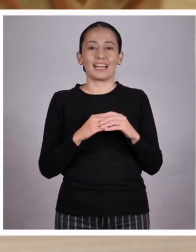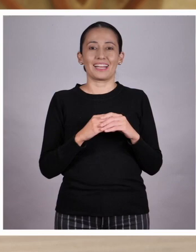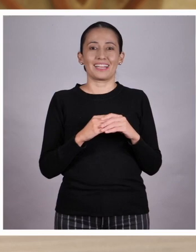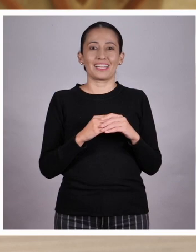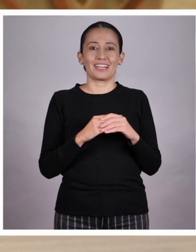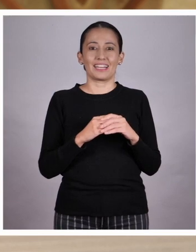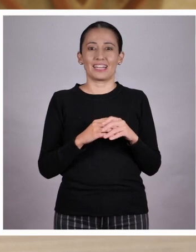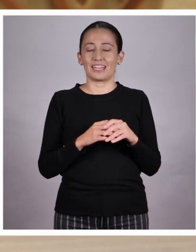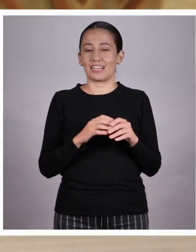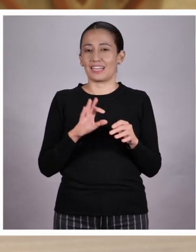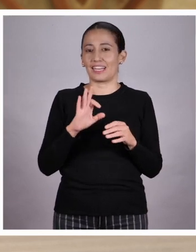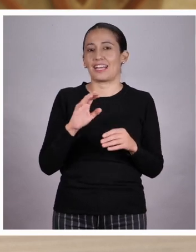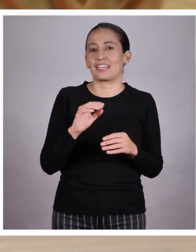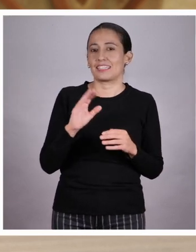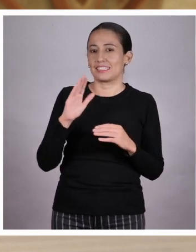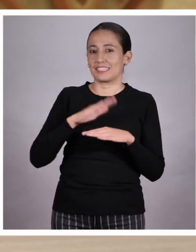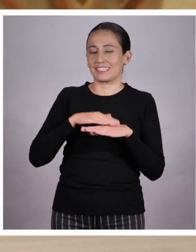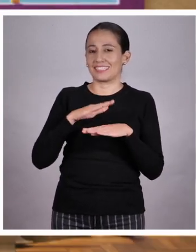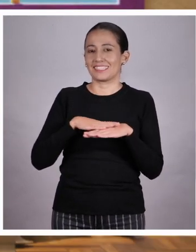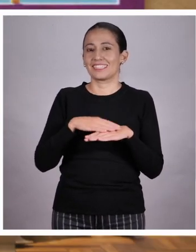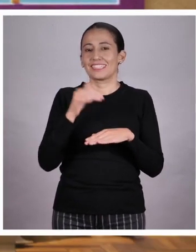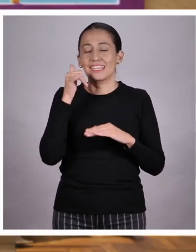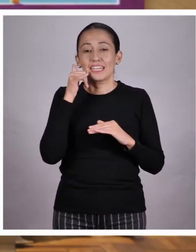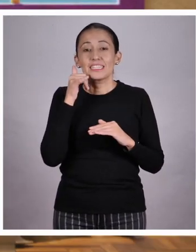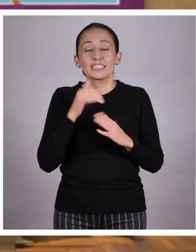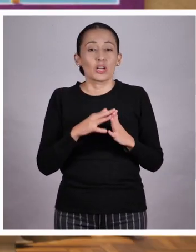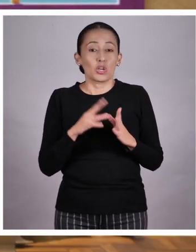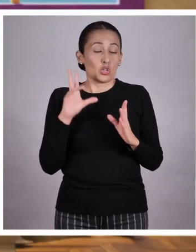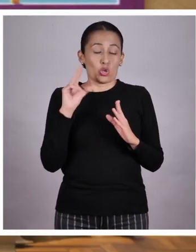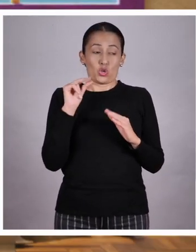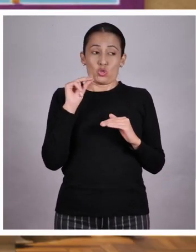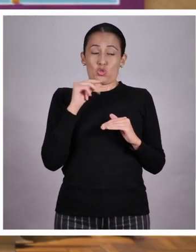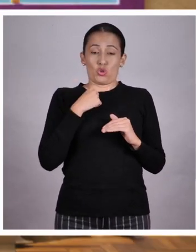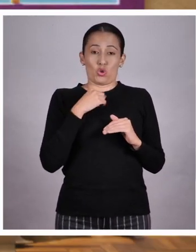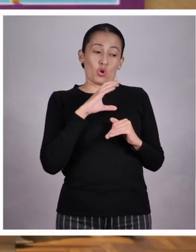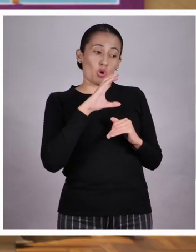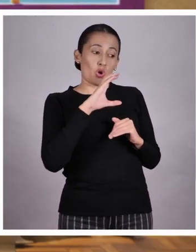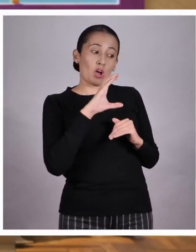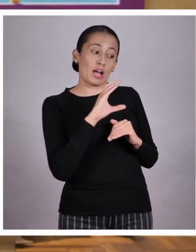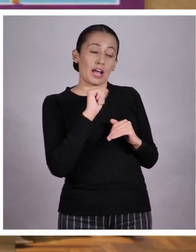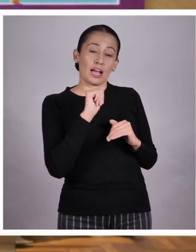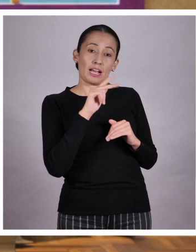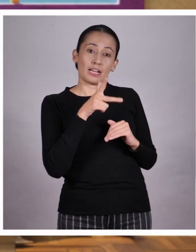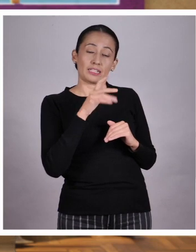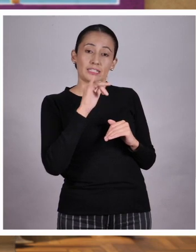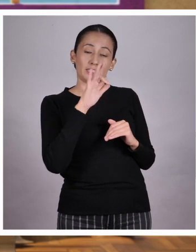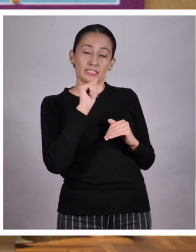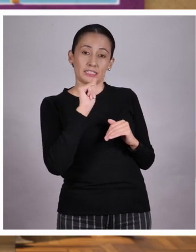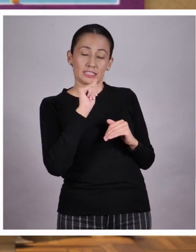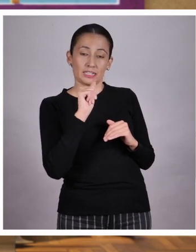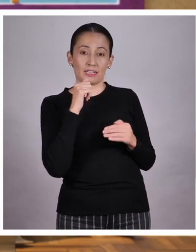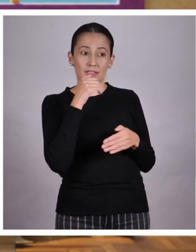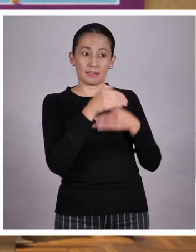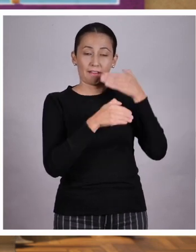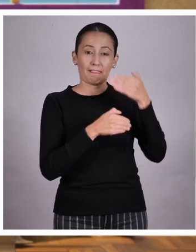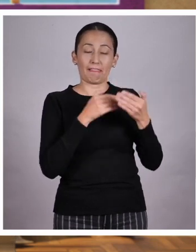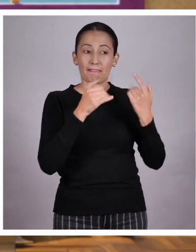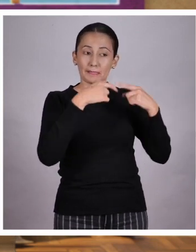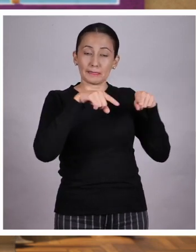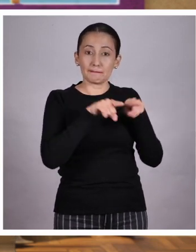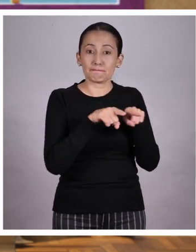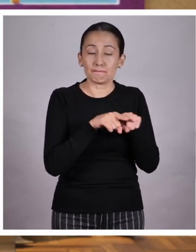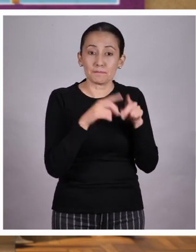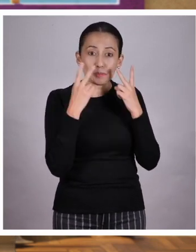Hola, tío Ricky, ¿me llamaste? Yo no, es Cachita, mi sobrina, que quiere hablar contigo. Ya te